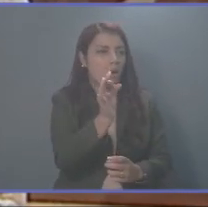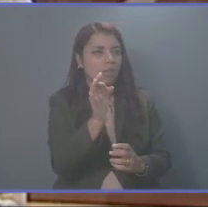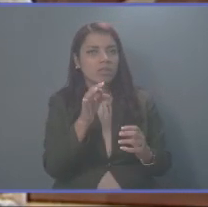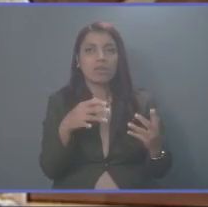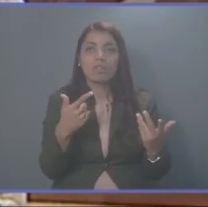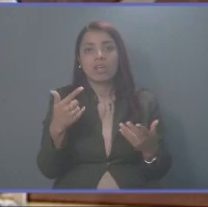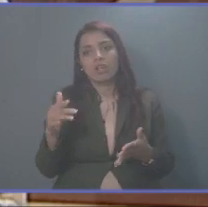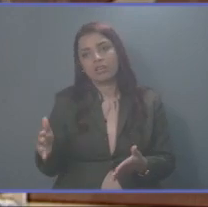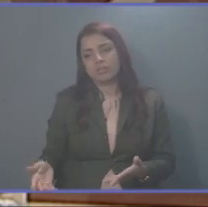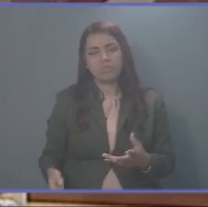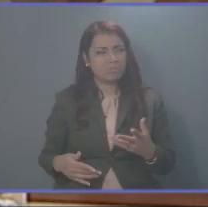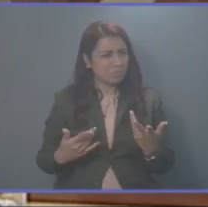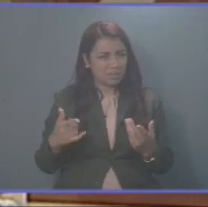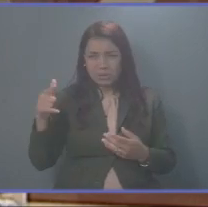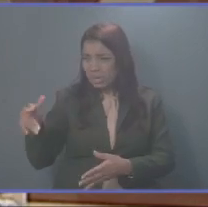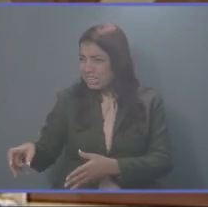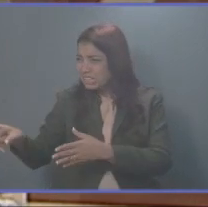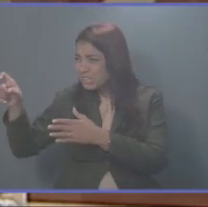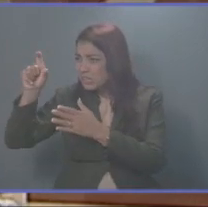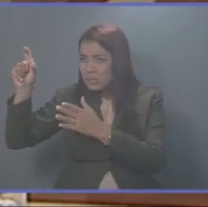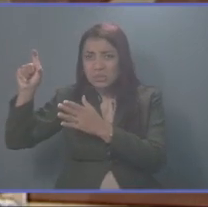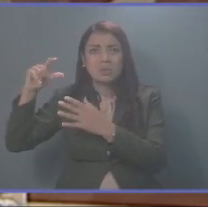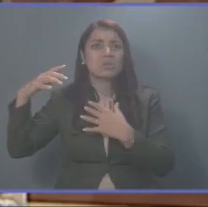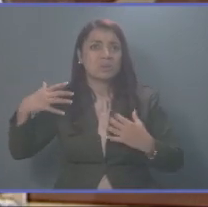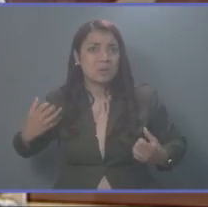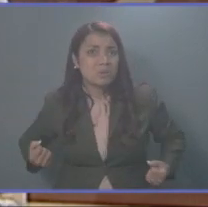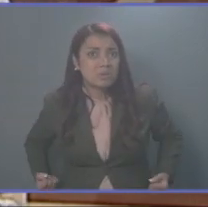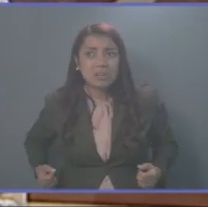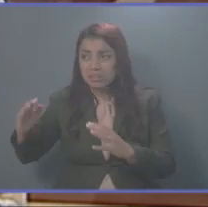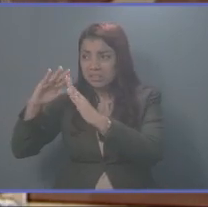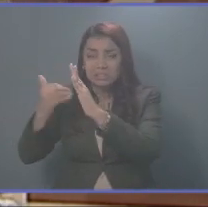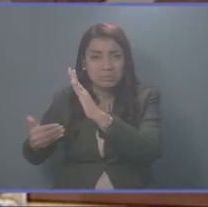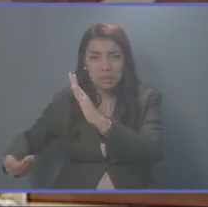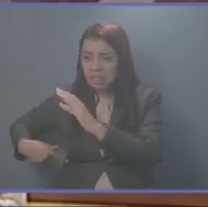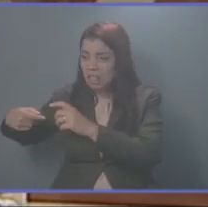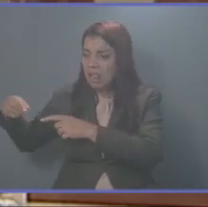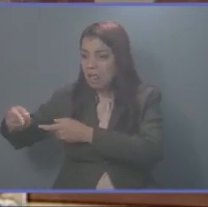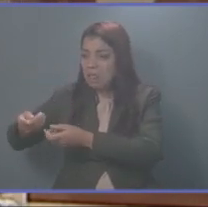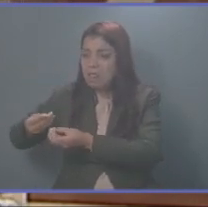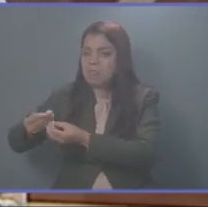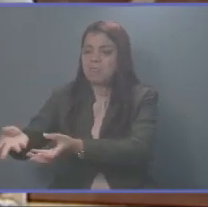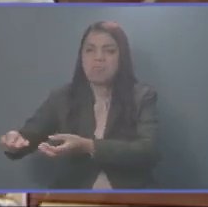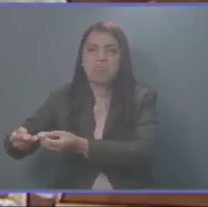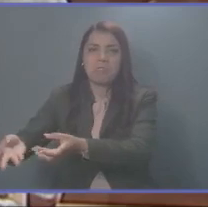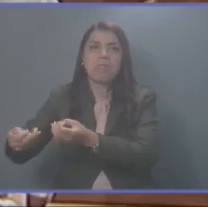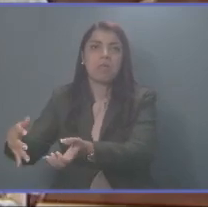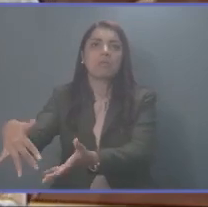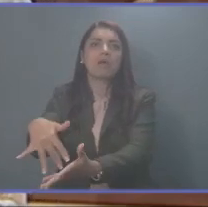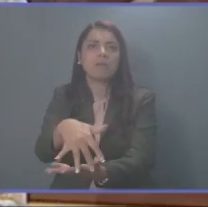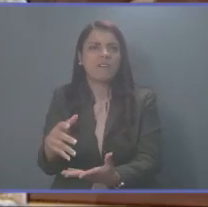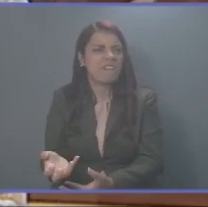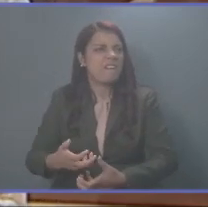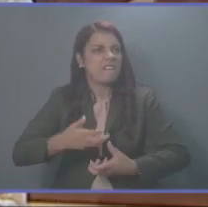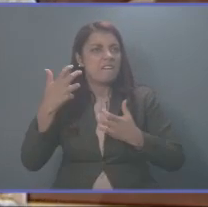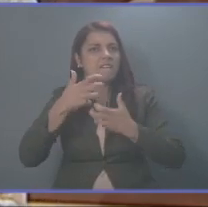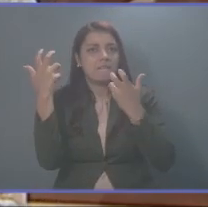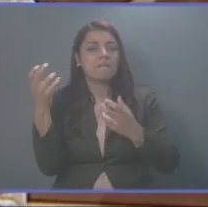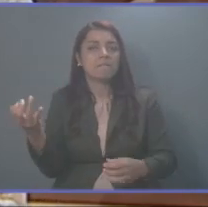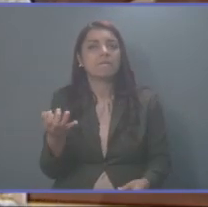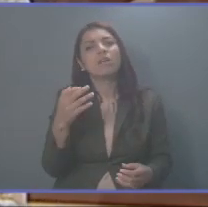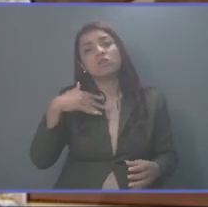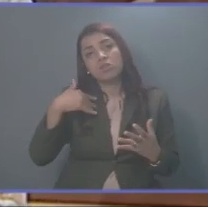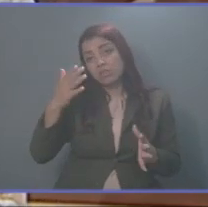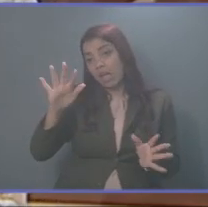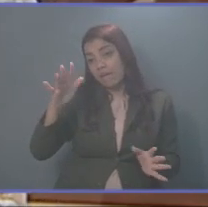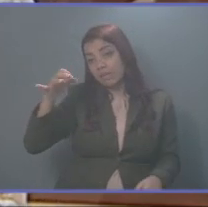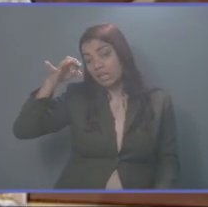otro de los órganos fundamentales, el Ejecutivo. Entiendo que en muchos casos, por ignorancia, y en